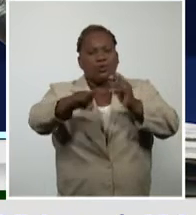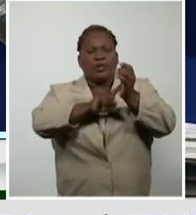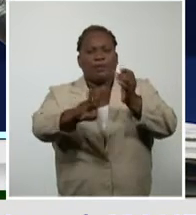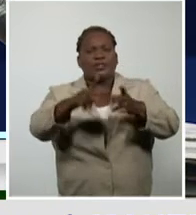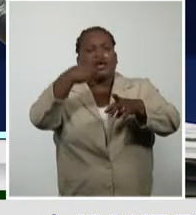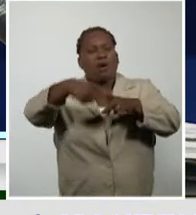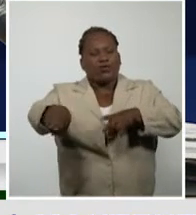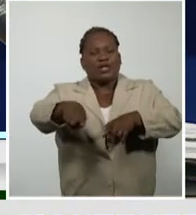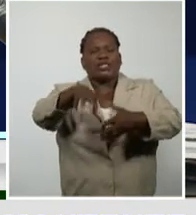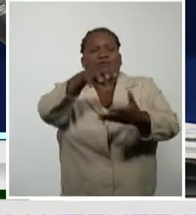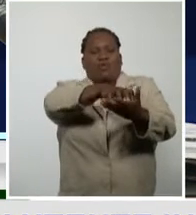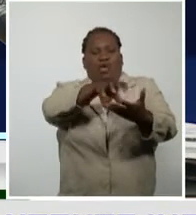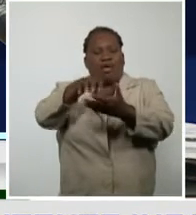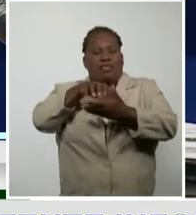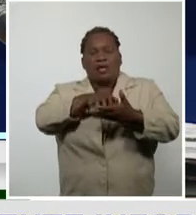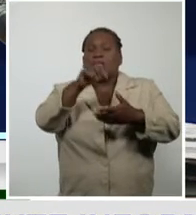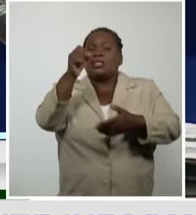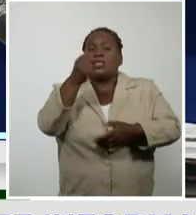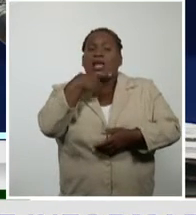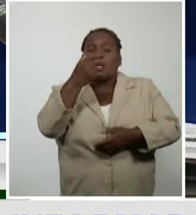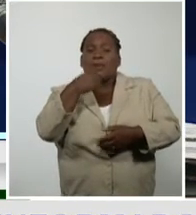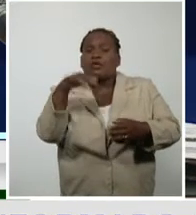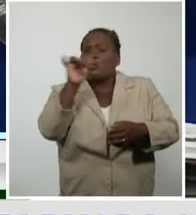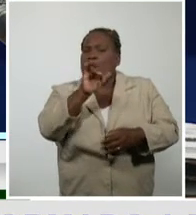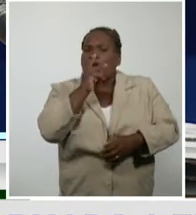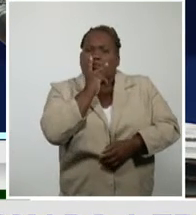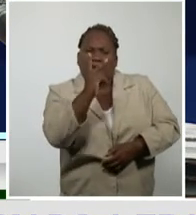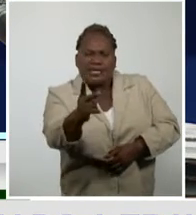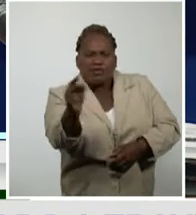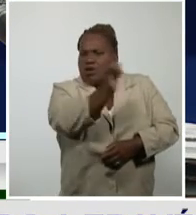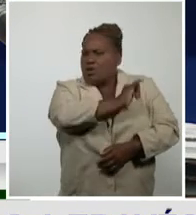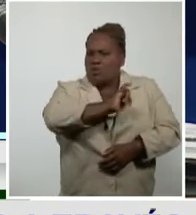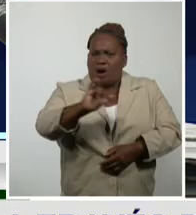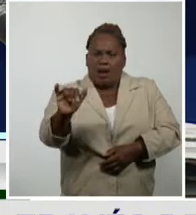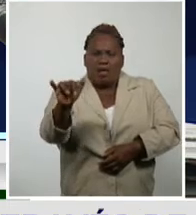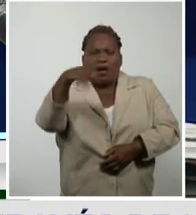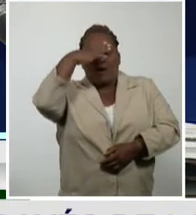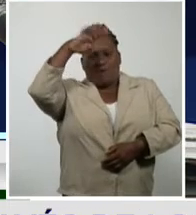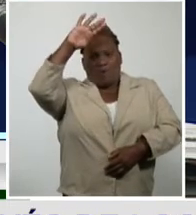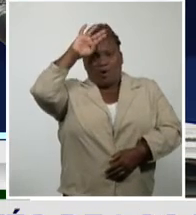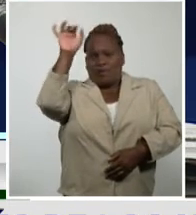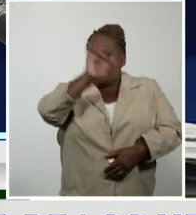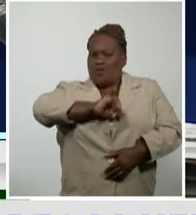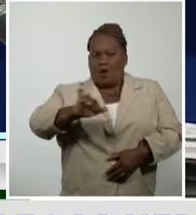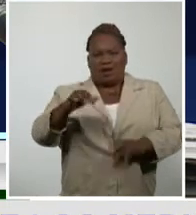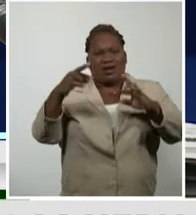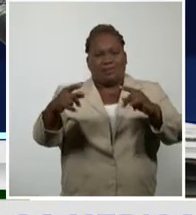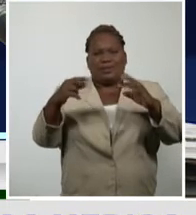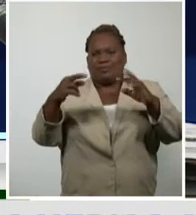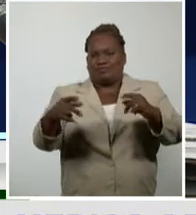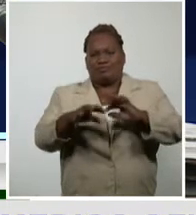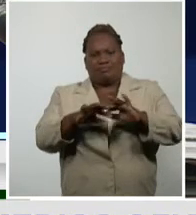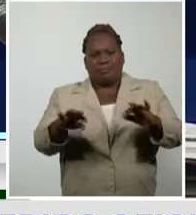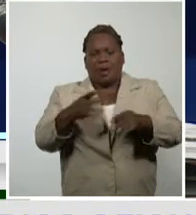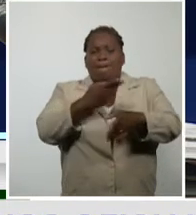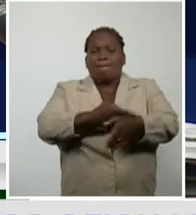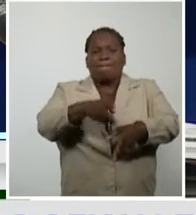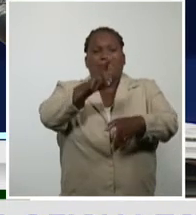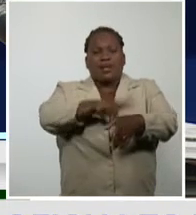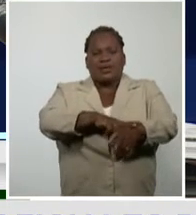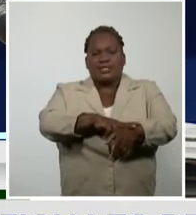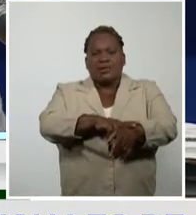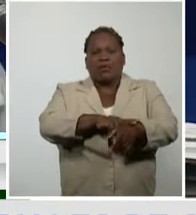Y reitero, el tratamiento es el mismo que se le da a un cubano desde el punto de vista de la prevención,